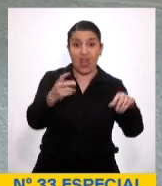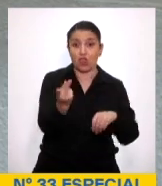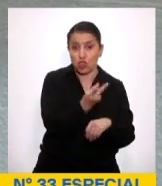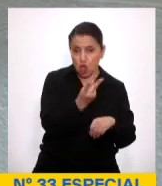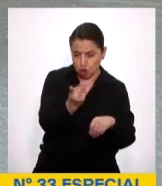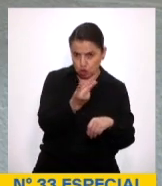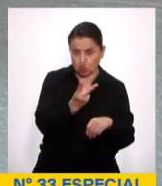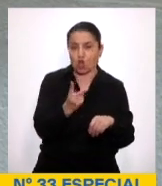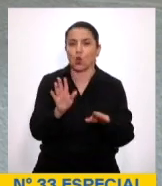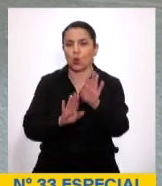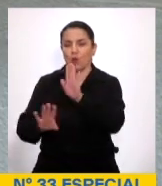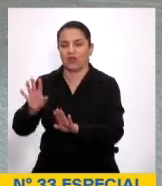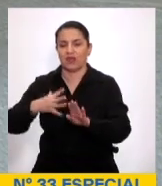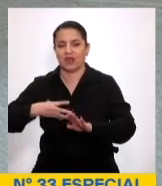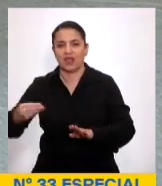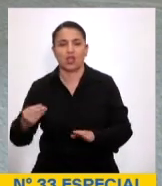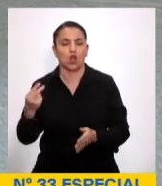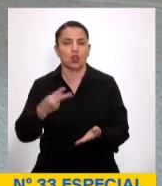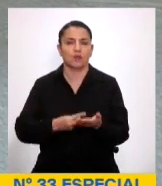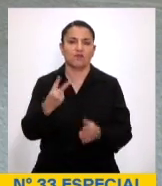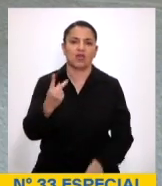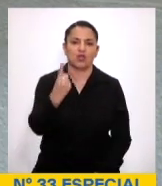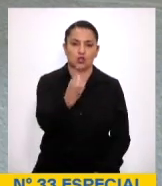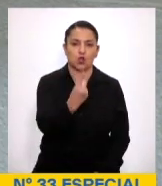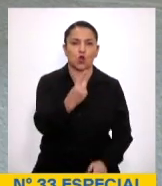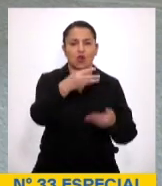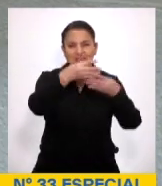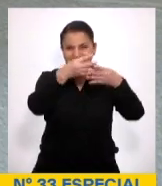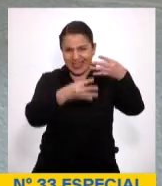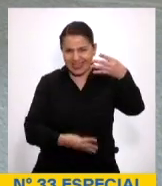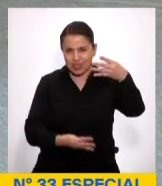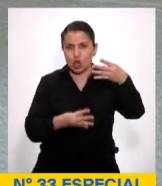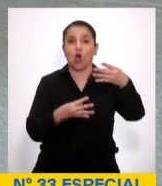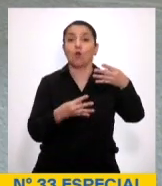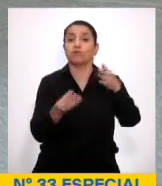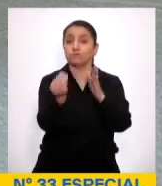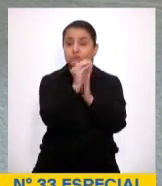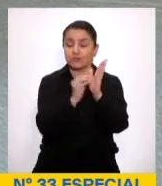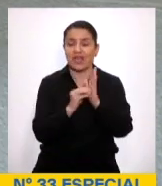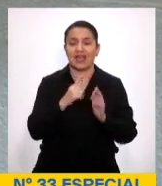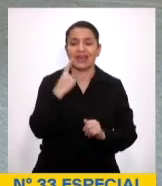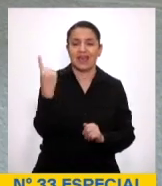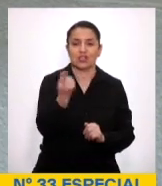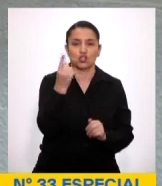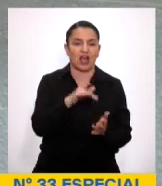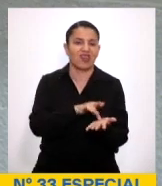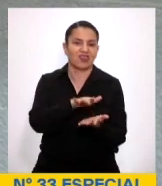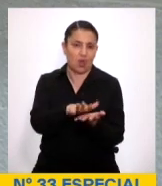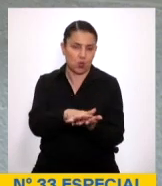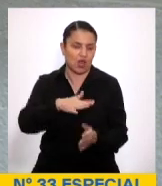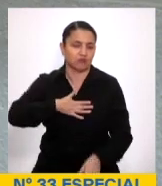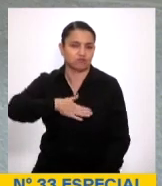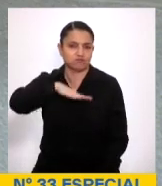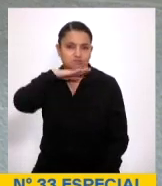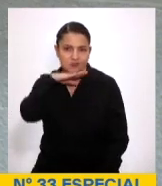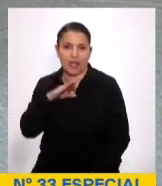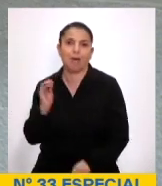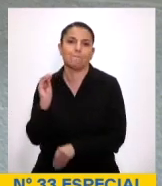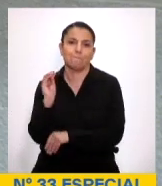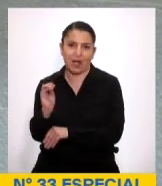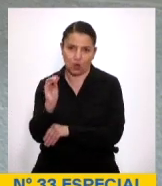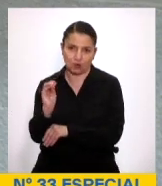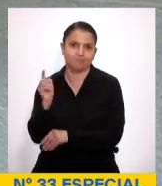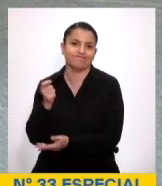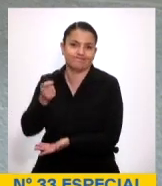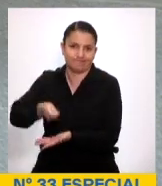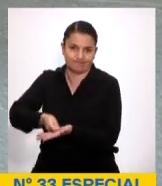2021 se creó el Registro Nacional de deudores de pensiones de alimentos y perfeccionó el sistema de pago de sistema de pago de alimentos